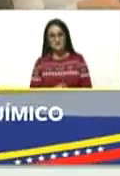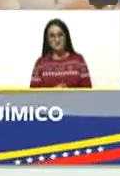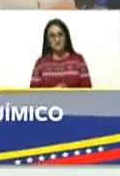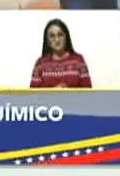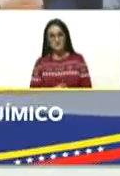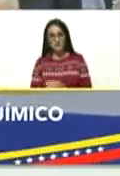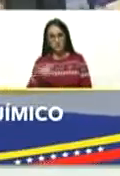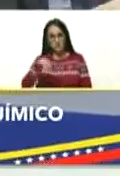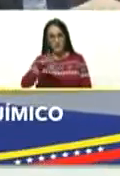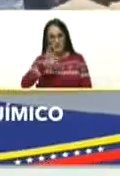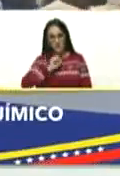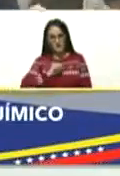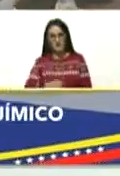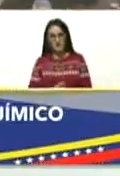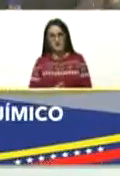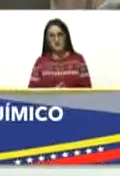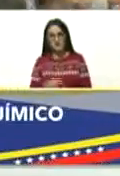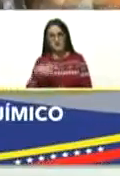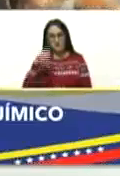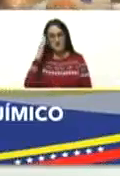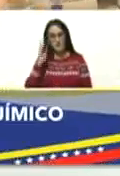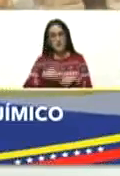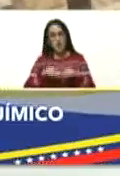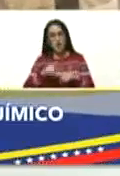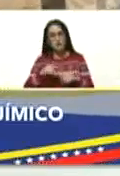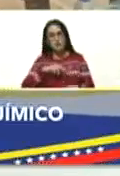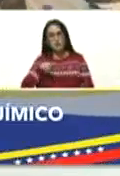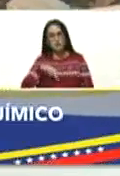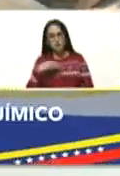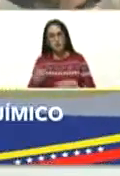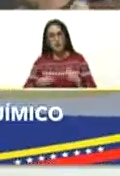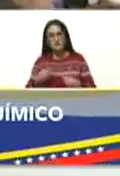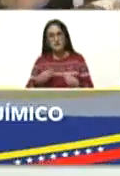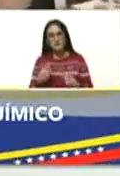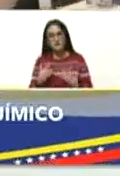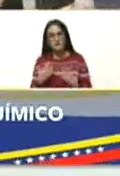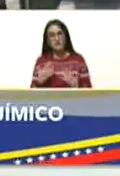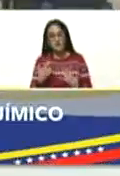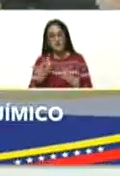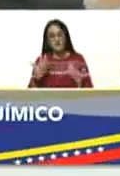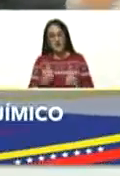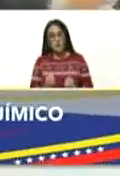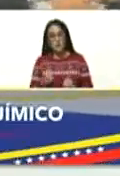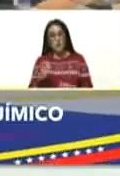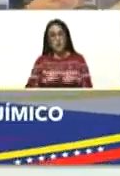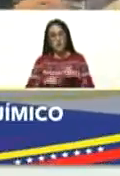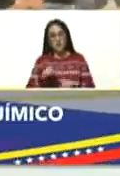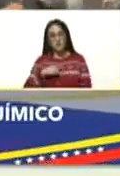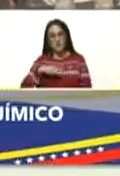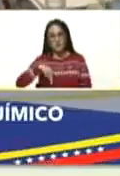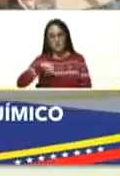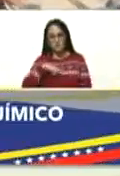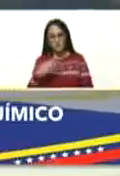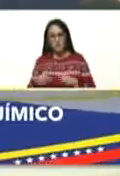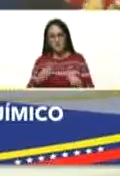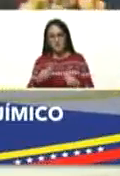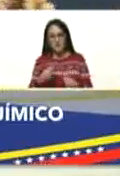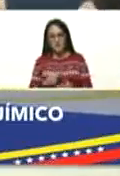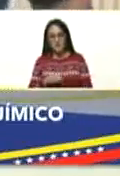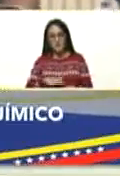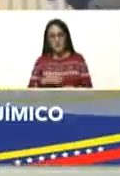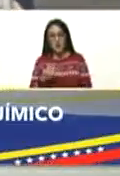Nos entendemos muy bien. Sabemos lo que estamos haciendo. Estamos bien seguros lo que estamos haciendo. Porque